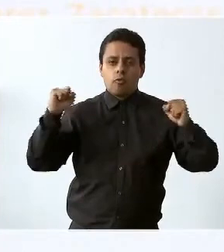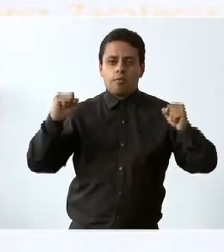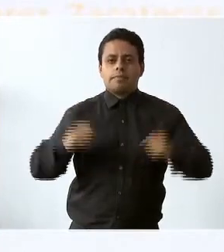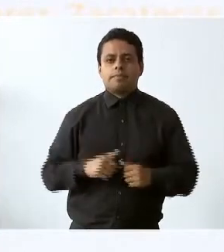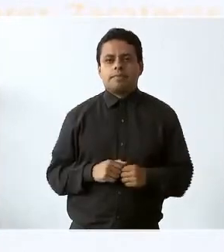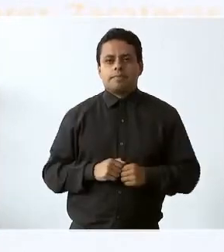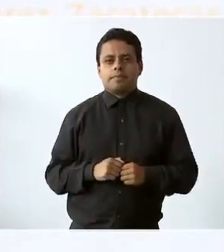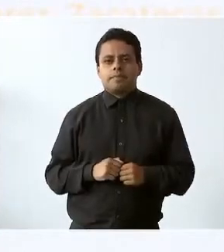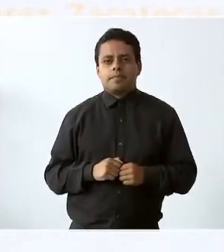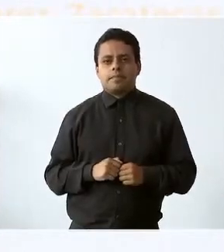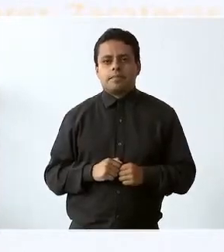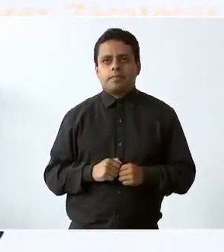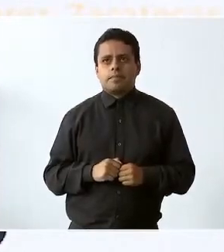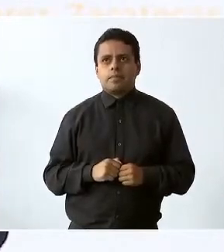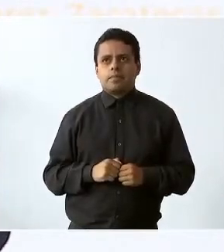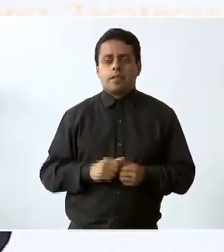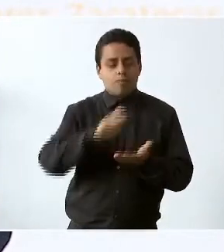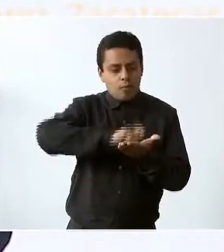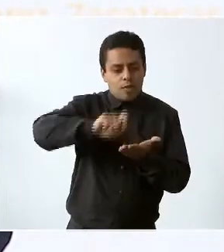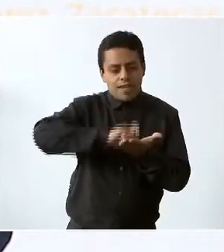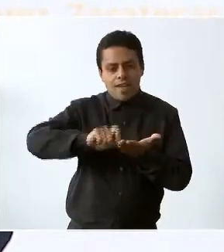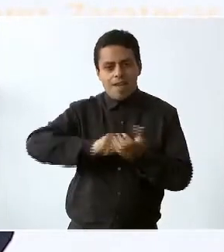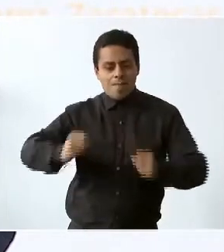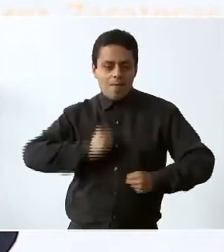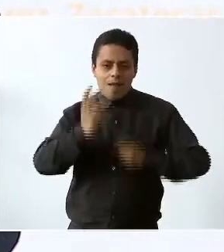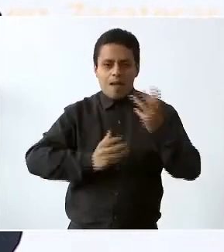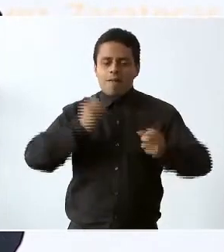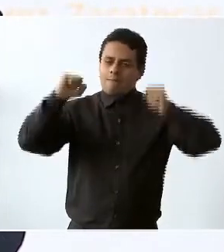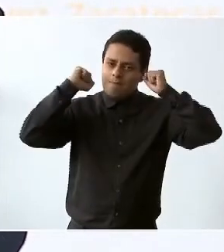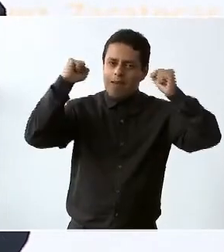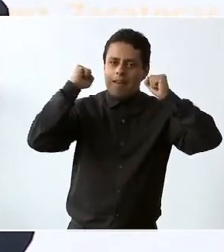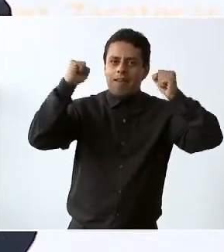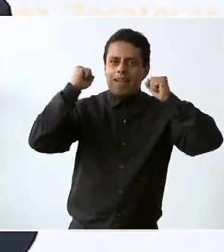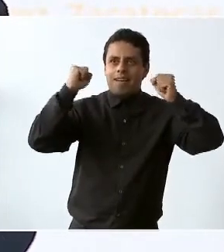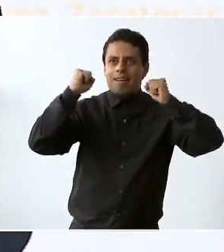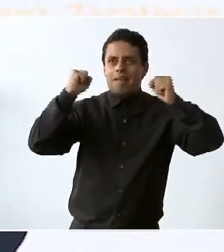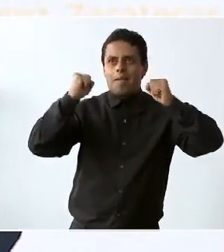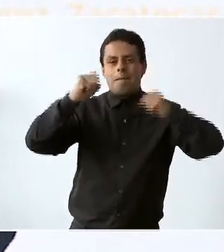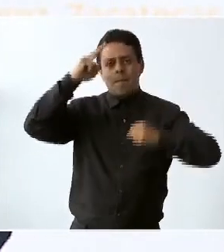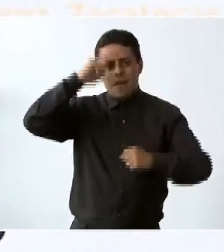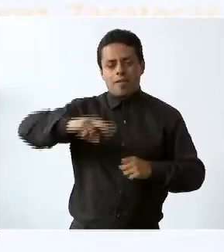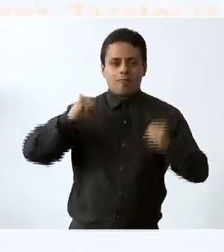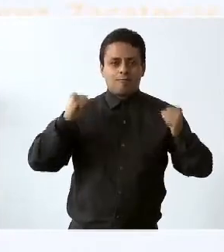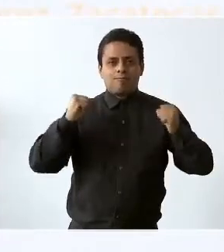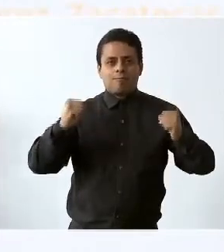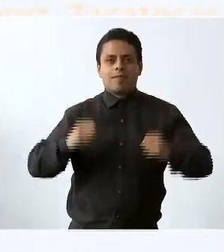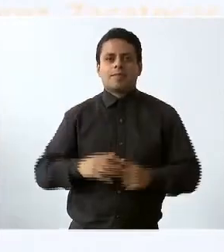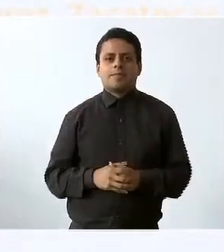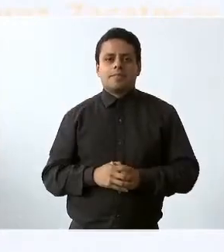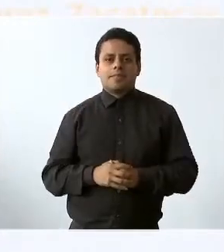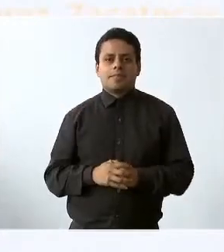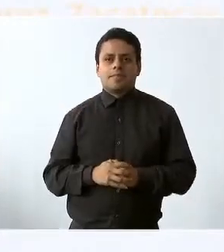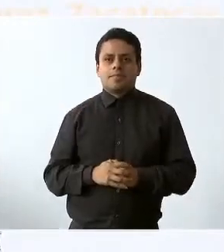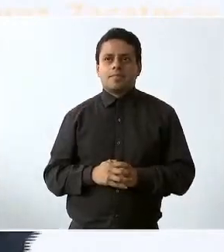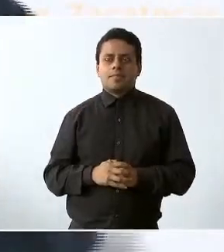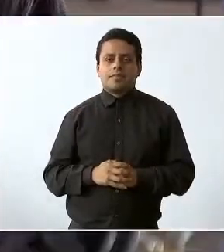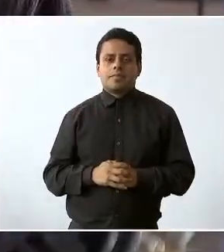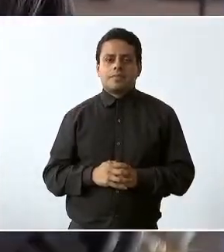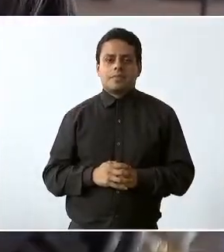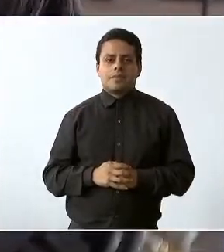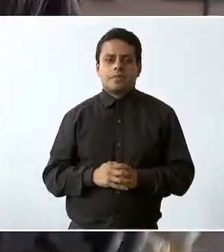Zacatecas, que viva la poesía. ¡Viva México! ¡Viva México! ¡Viva México!